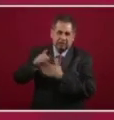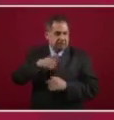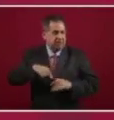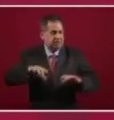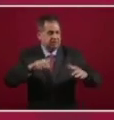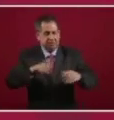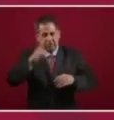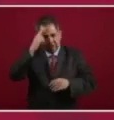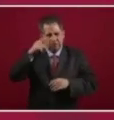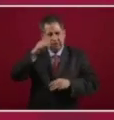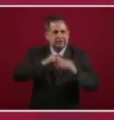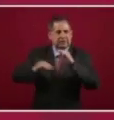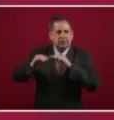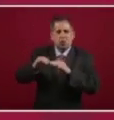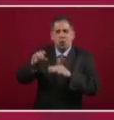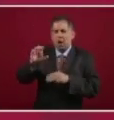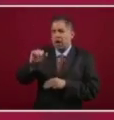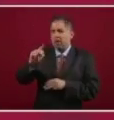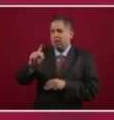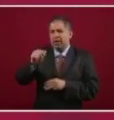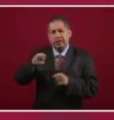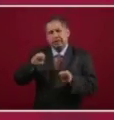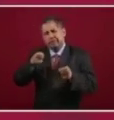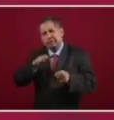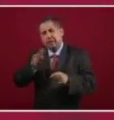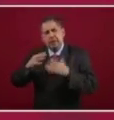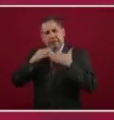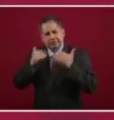Cerro de las Campanas,